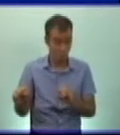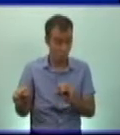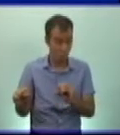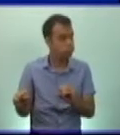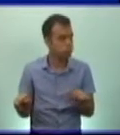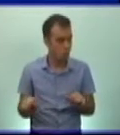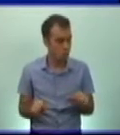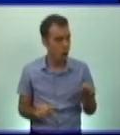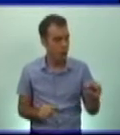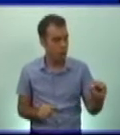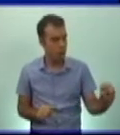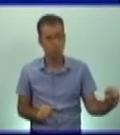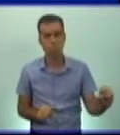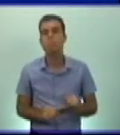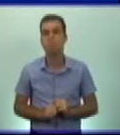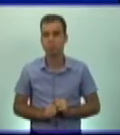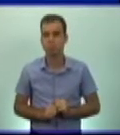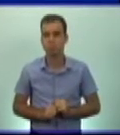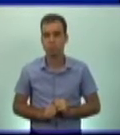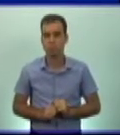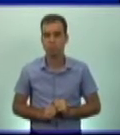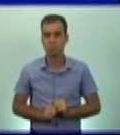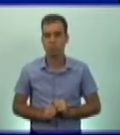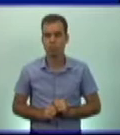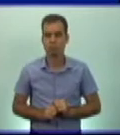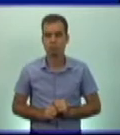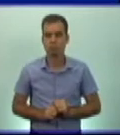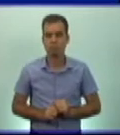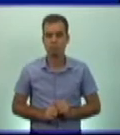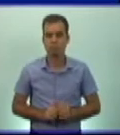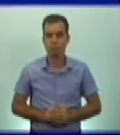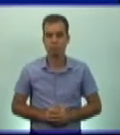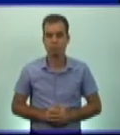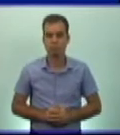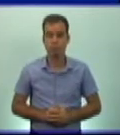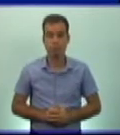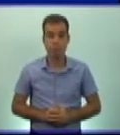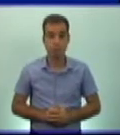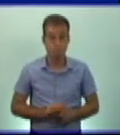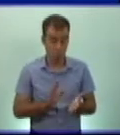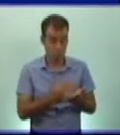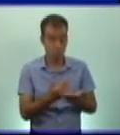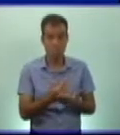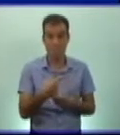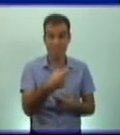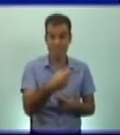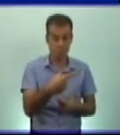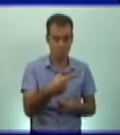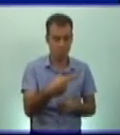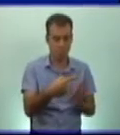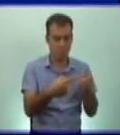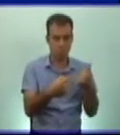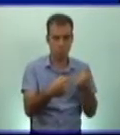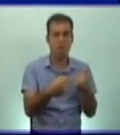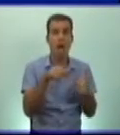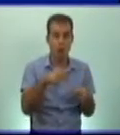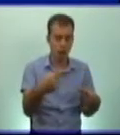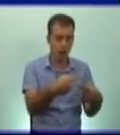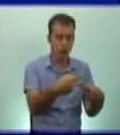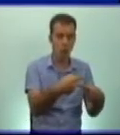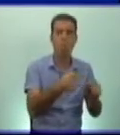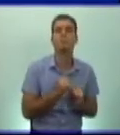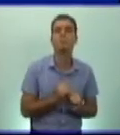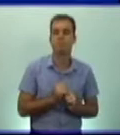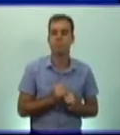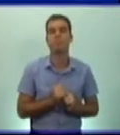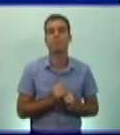igualé la cantidad de átomos de cada elemento, entonces cambio la flecha y pongo el signo igual. Es importante que cada